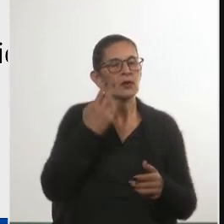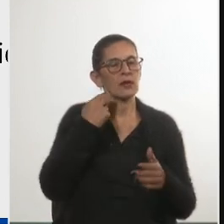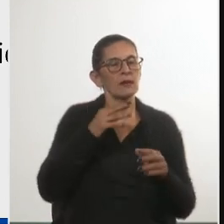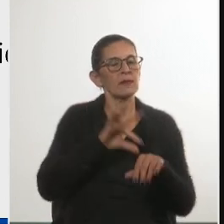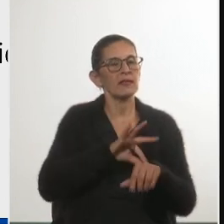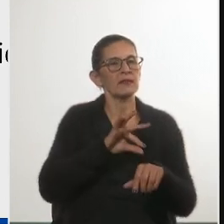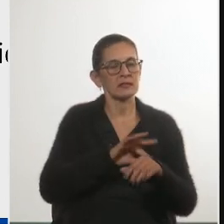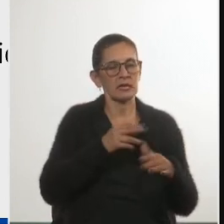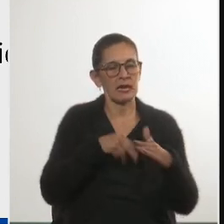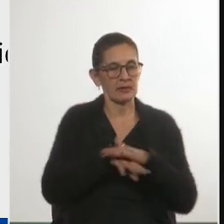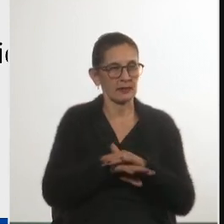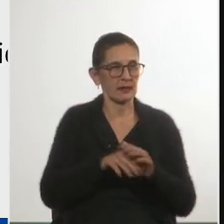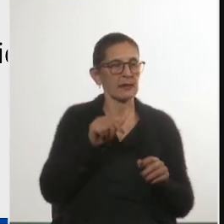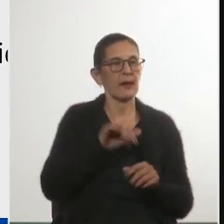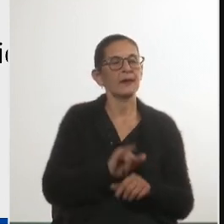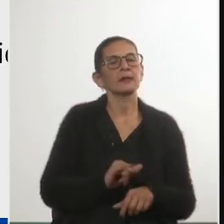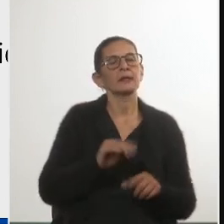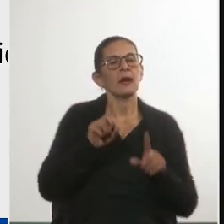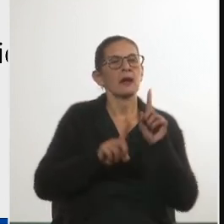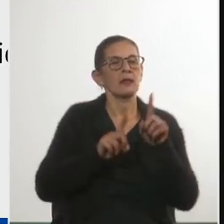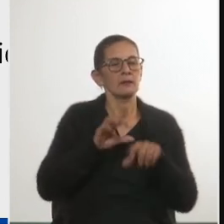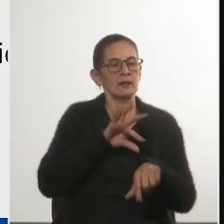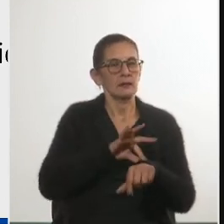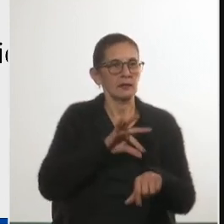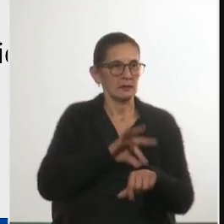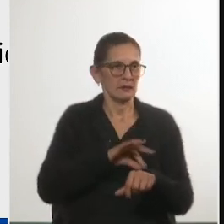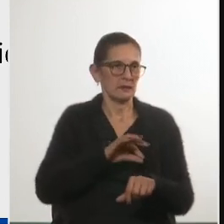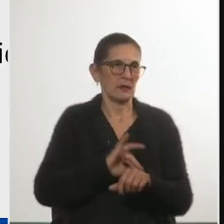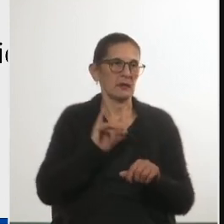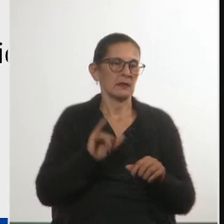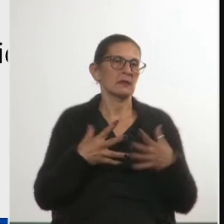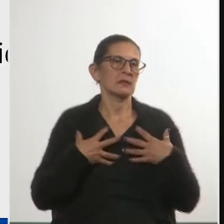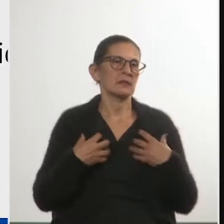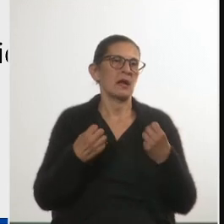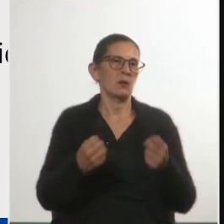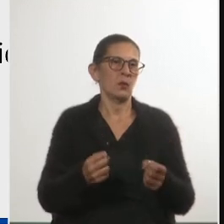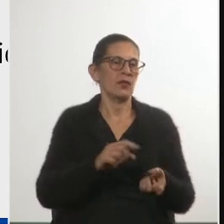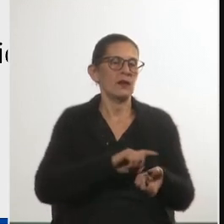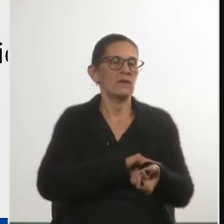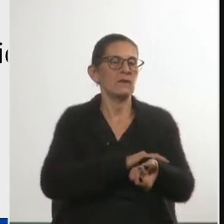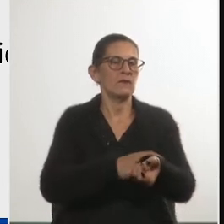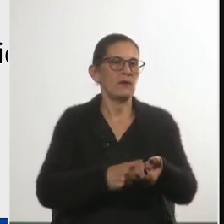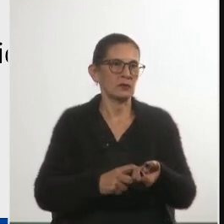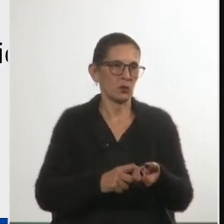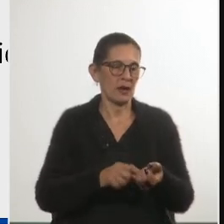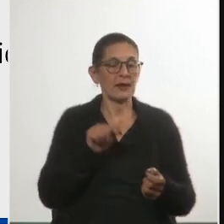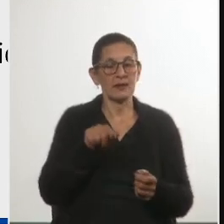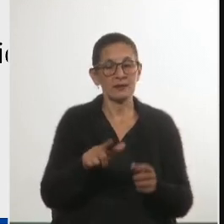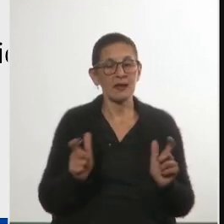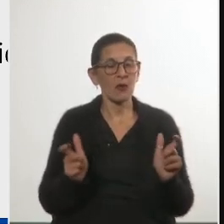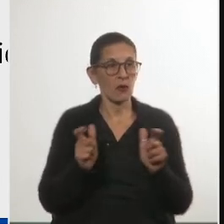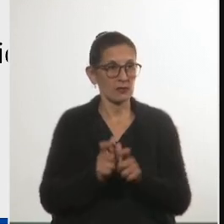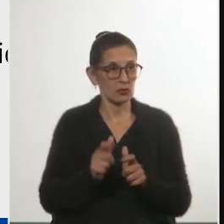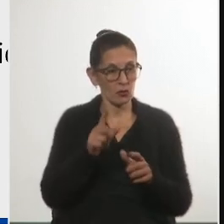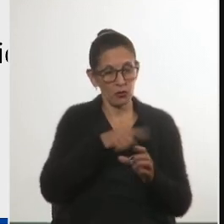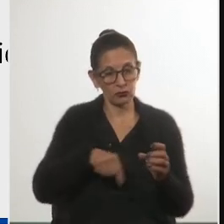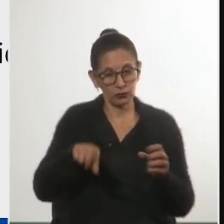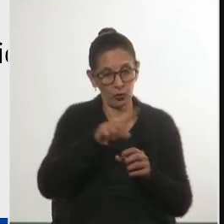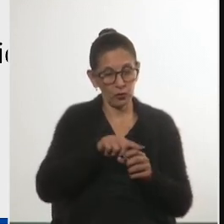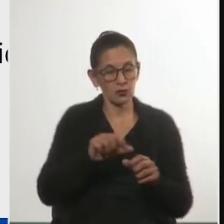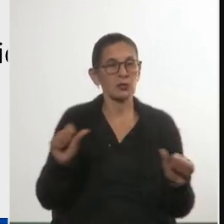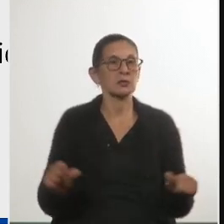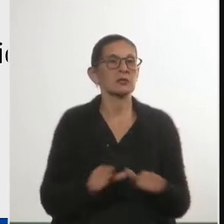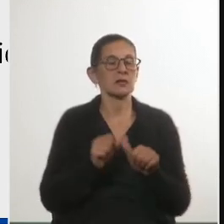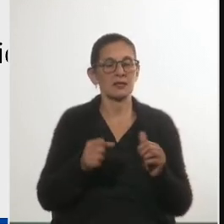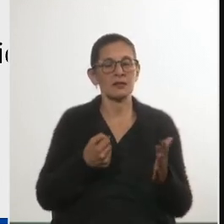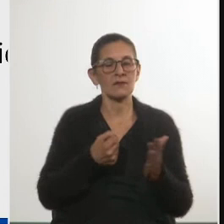Interna, Academia Nacional de Medicina y Comisión Honoraria de Salud Cardiovascular. Les aclaro que esa comisión se cita en